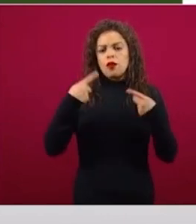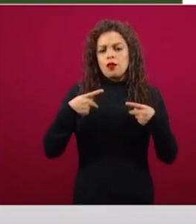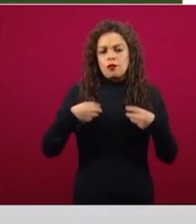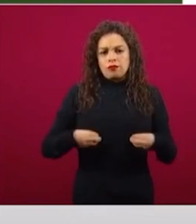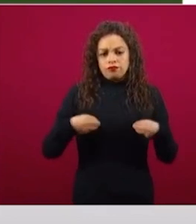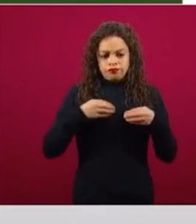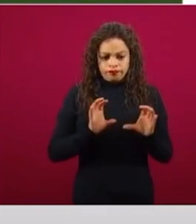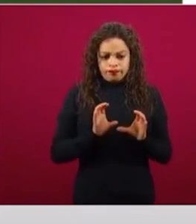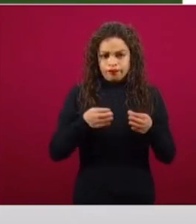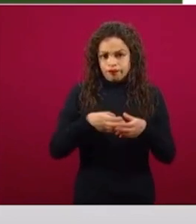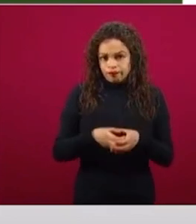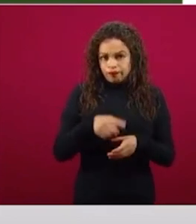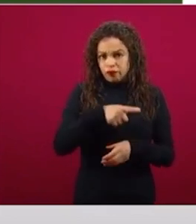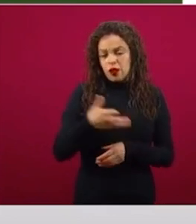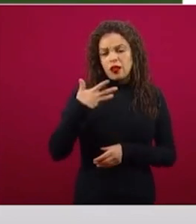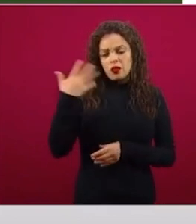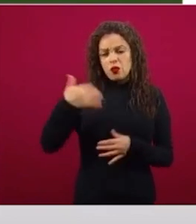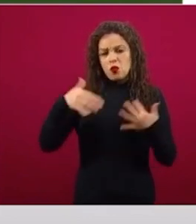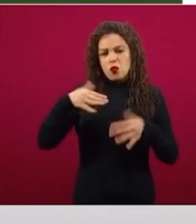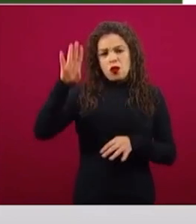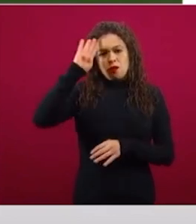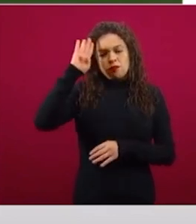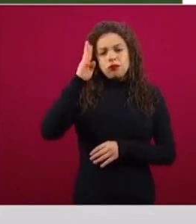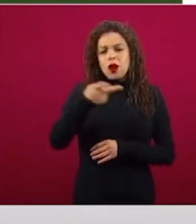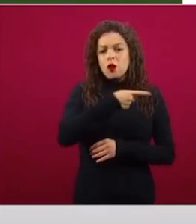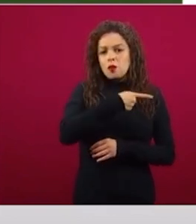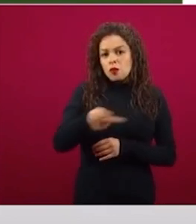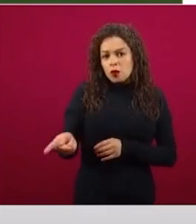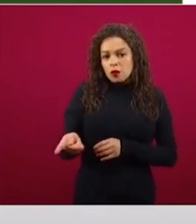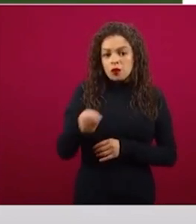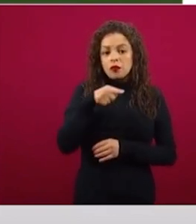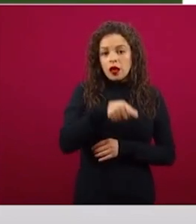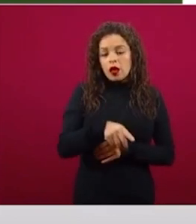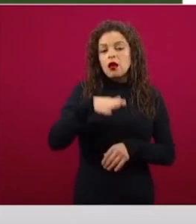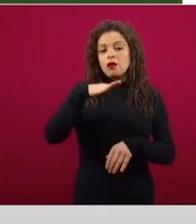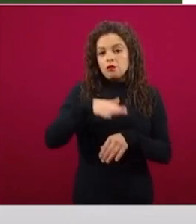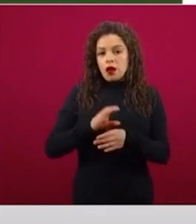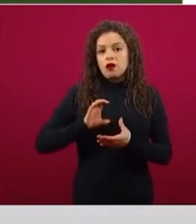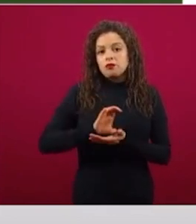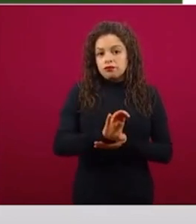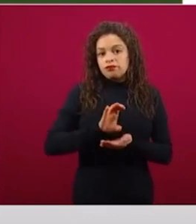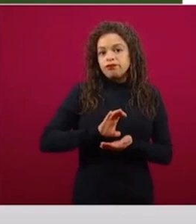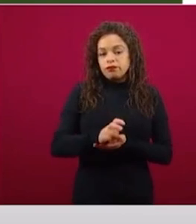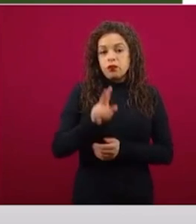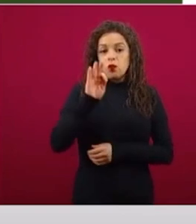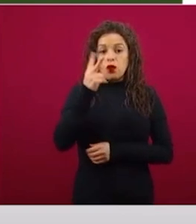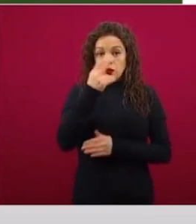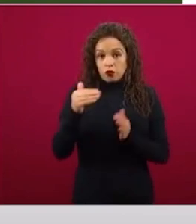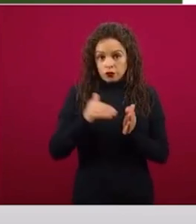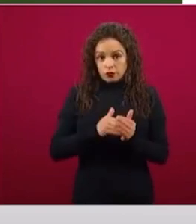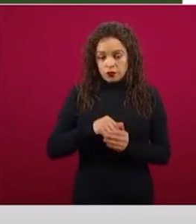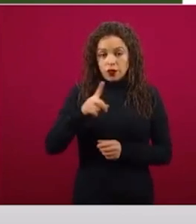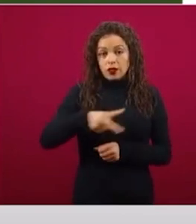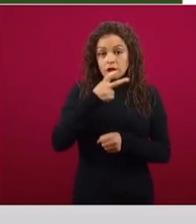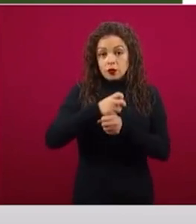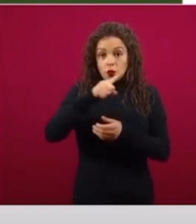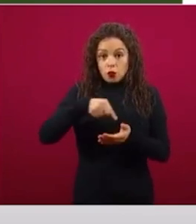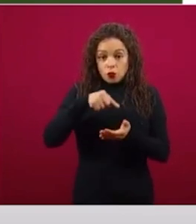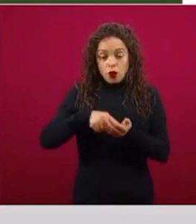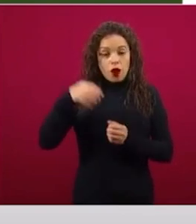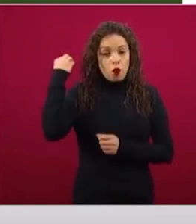de marginación y de pobreza, tuvo el mayor índice de colocación, 42 mil, Oaxaca, segundo lugar, 38